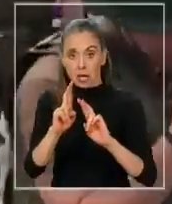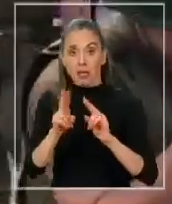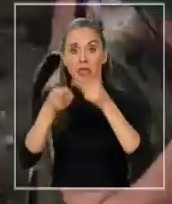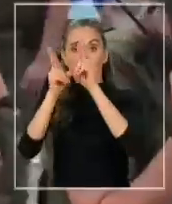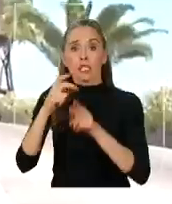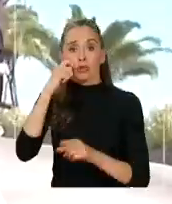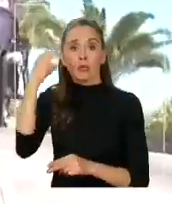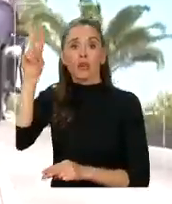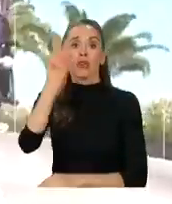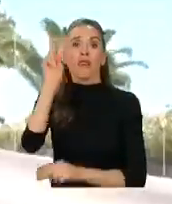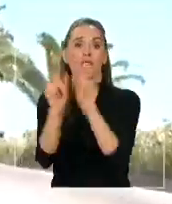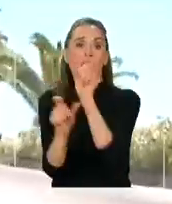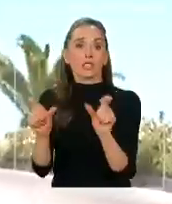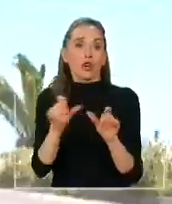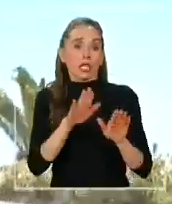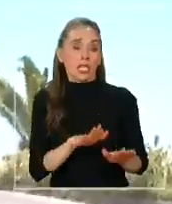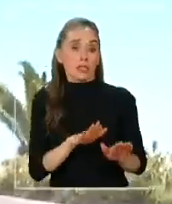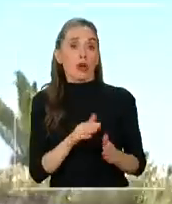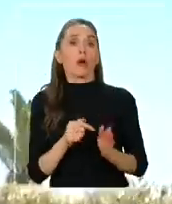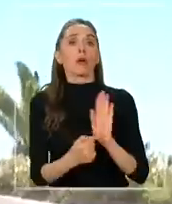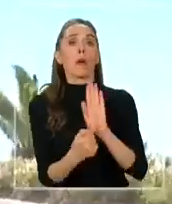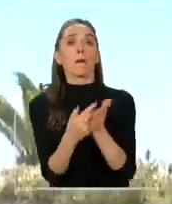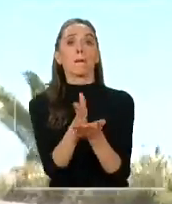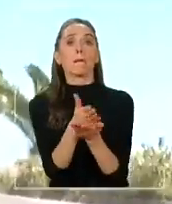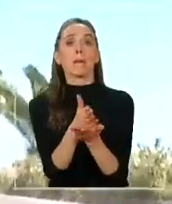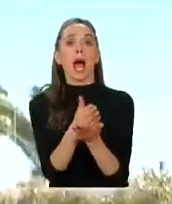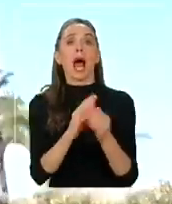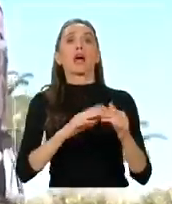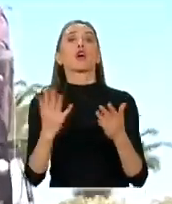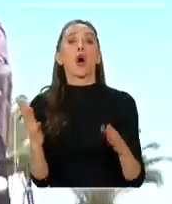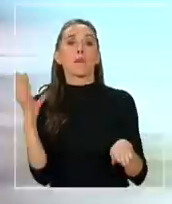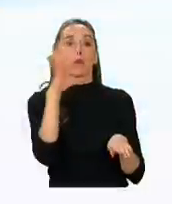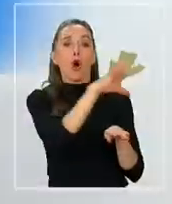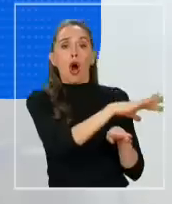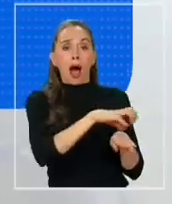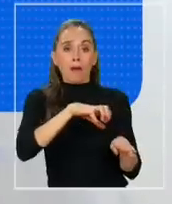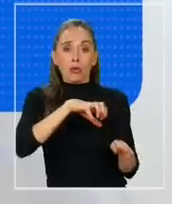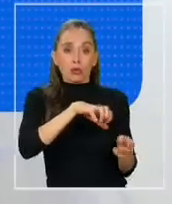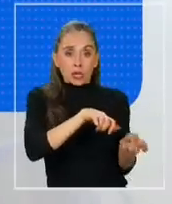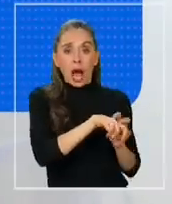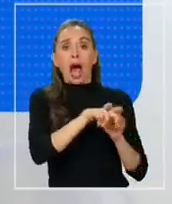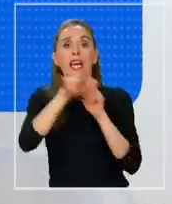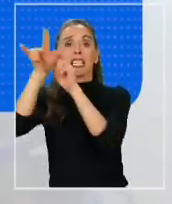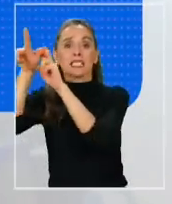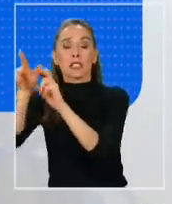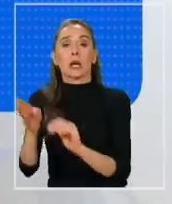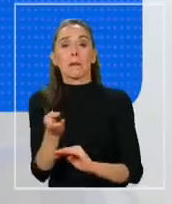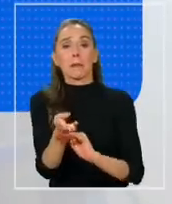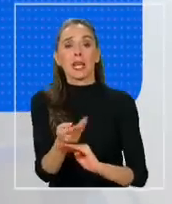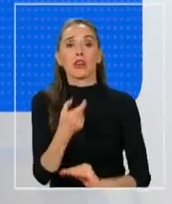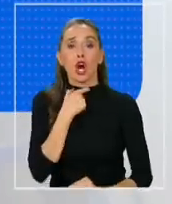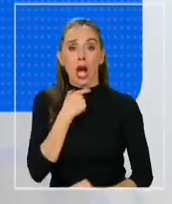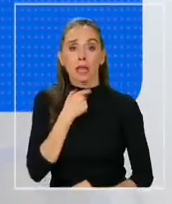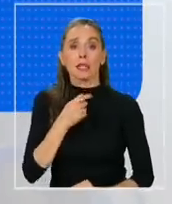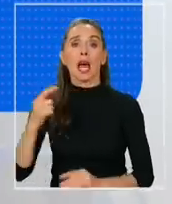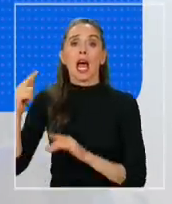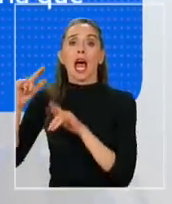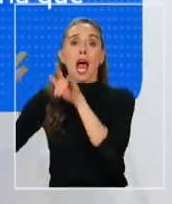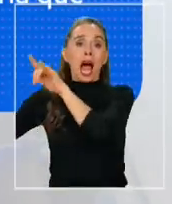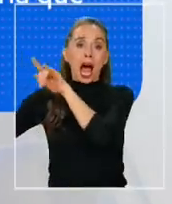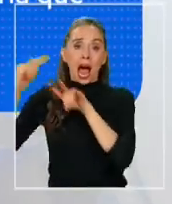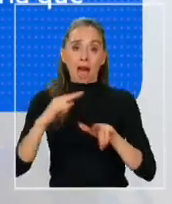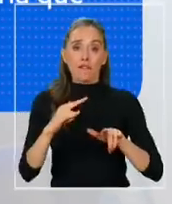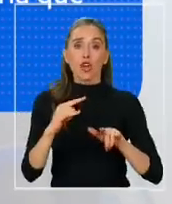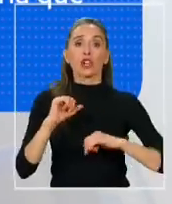varados, además de presentar un plan de acción de rescate. Hemos solicitado garantías para que nuestros aviones de